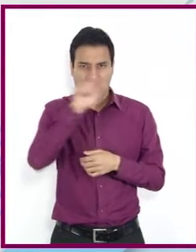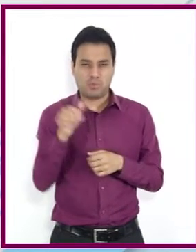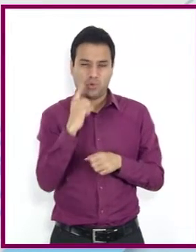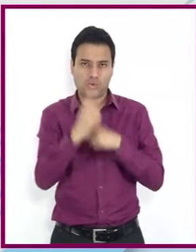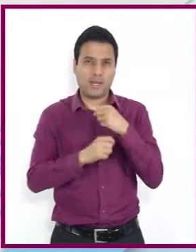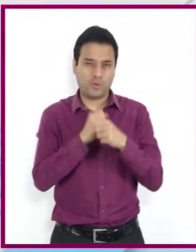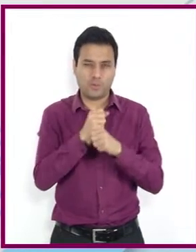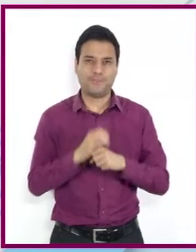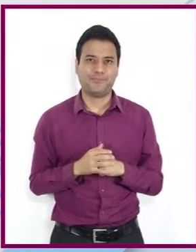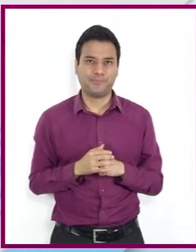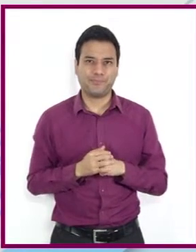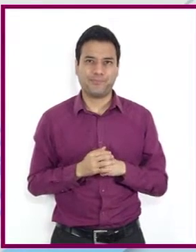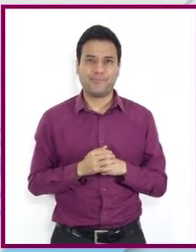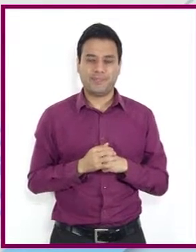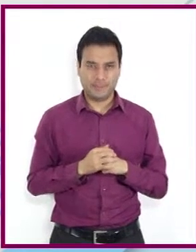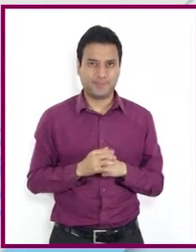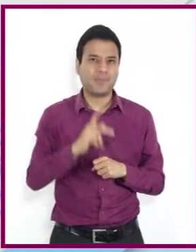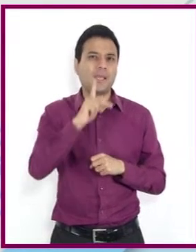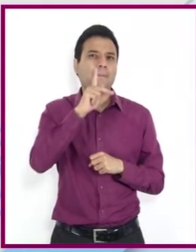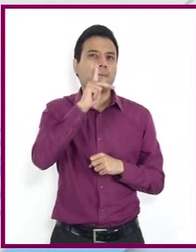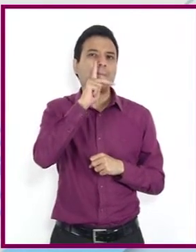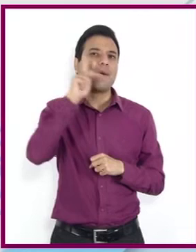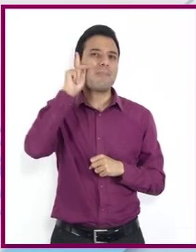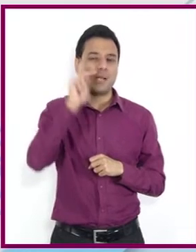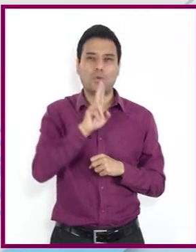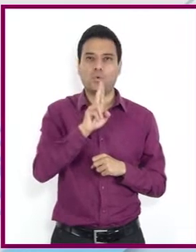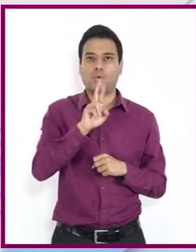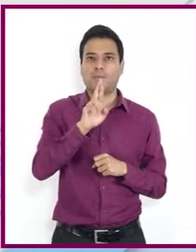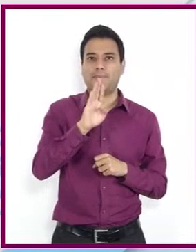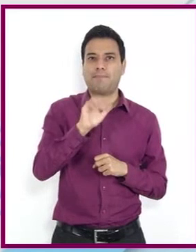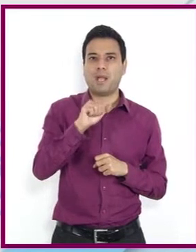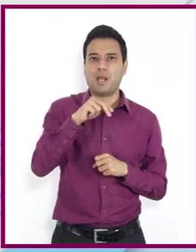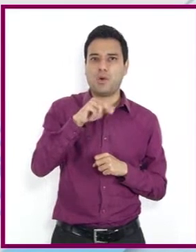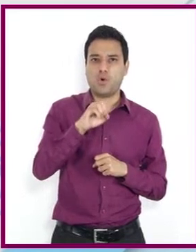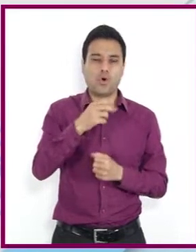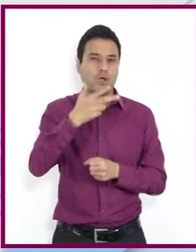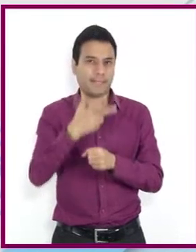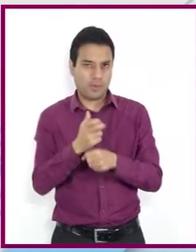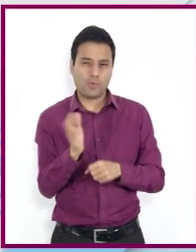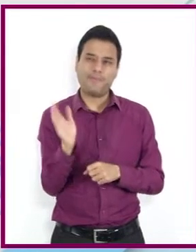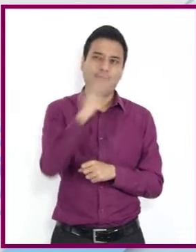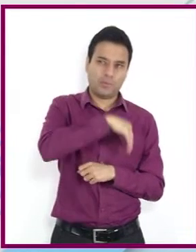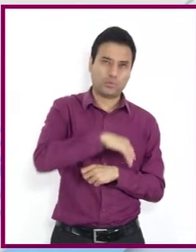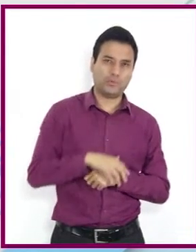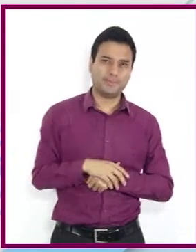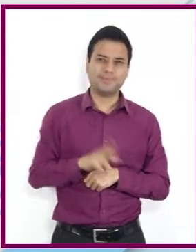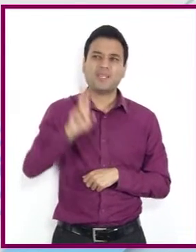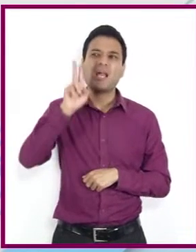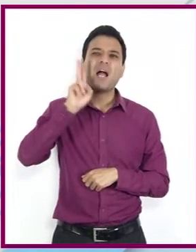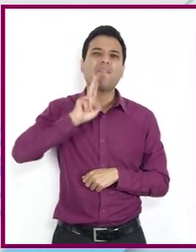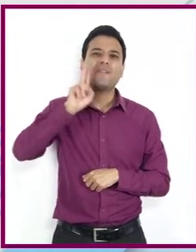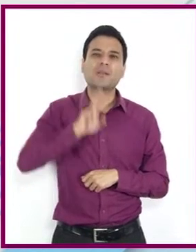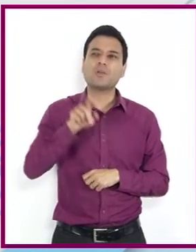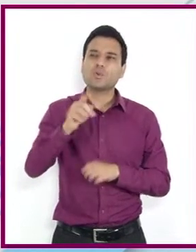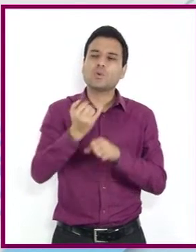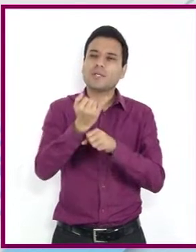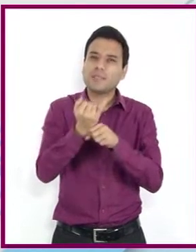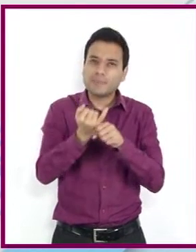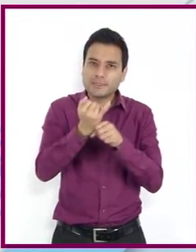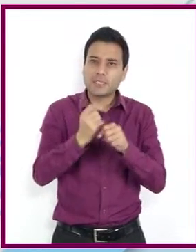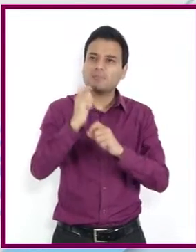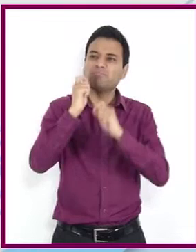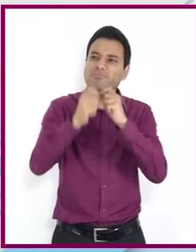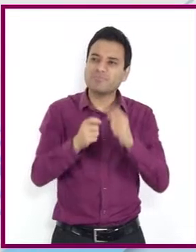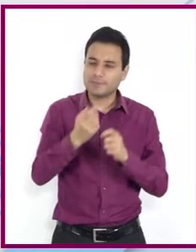el que se convertiría en el Papa Urbano VIII, me recibió para que le diera a conocer todos mis descubrimientos